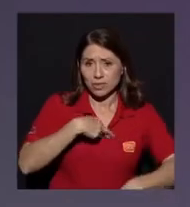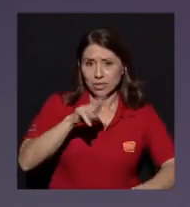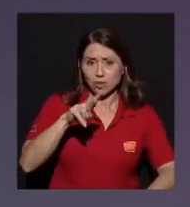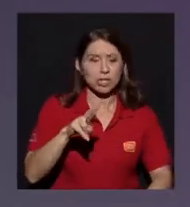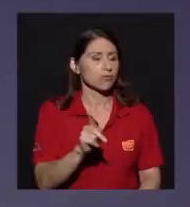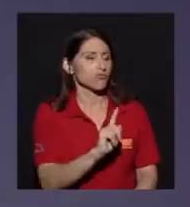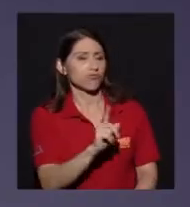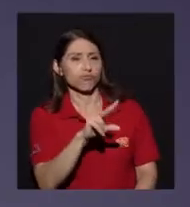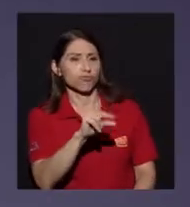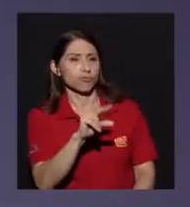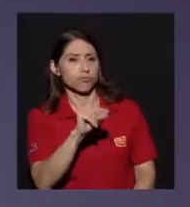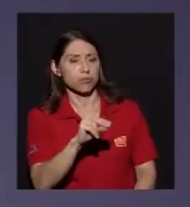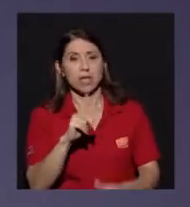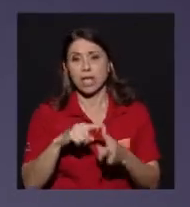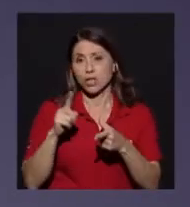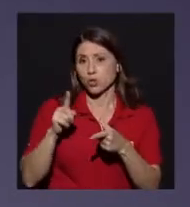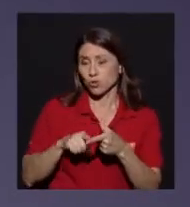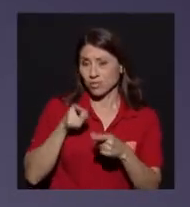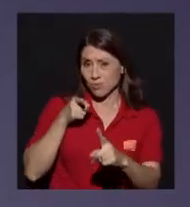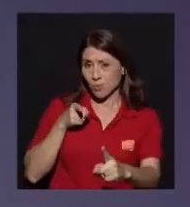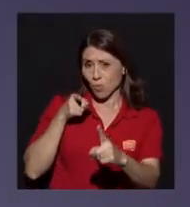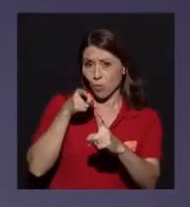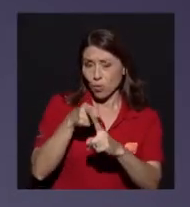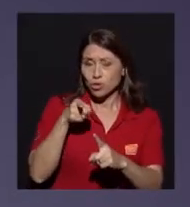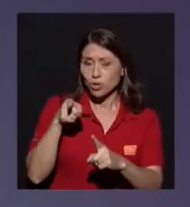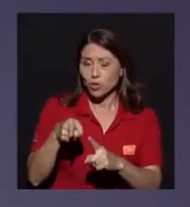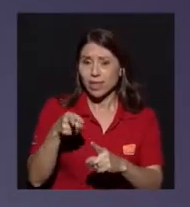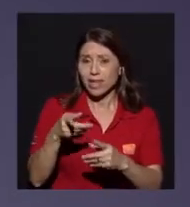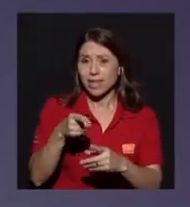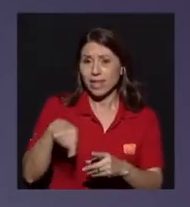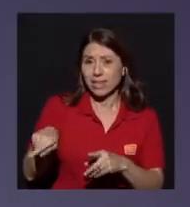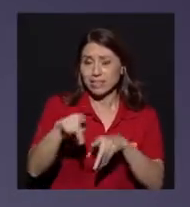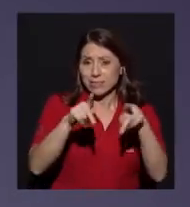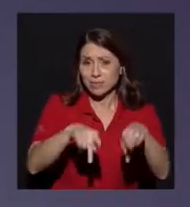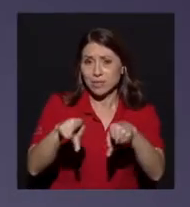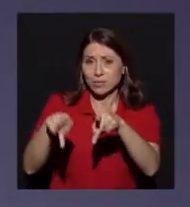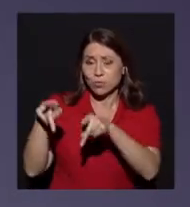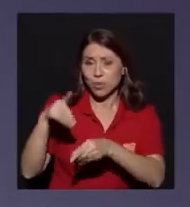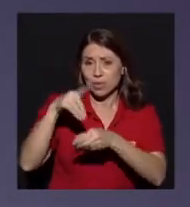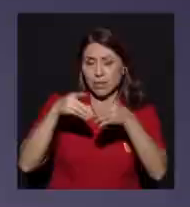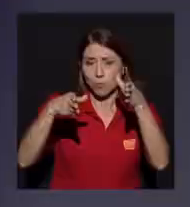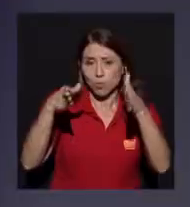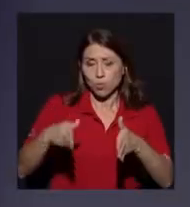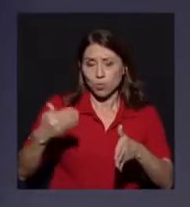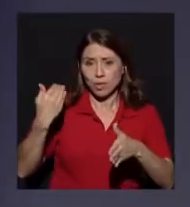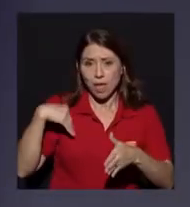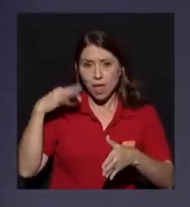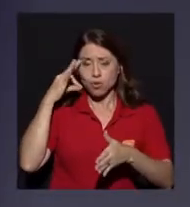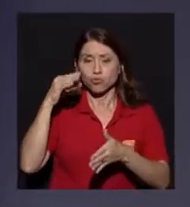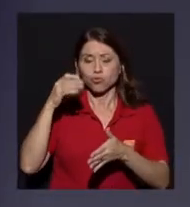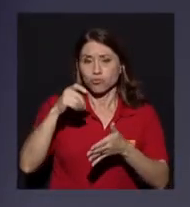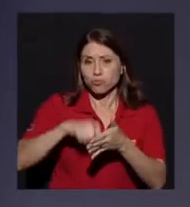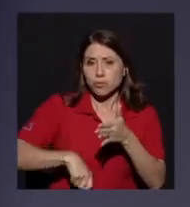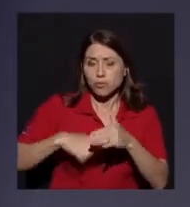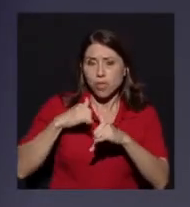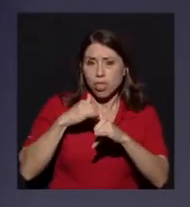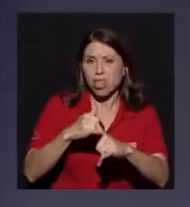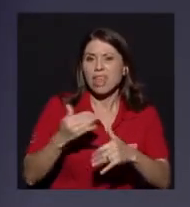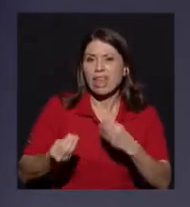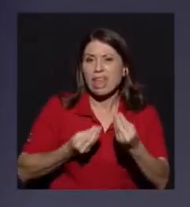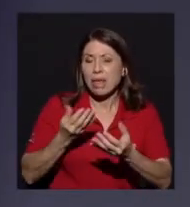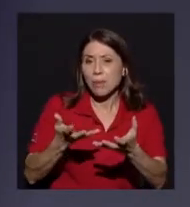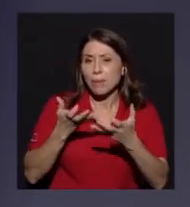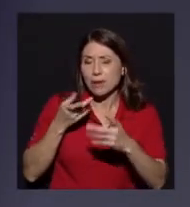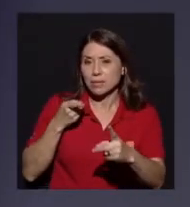cuál es el propósito entonces de estas de esta de estas personas de esos diputados y diputadas que se siguen yo creo que es